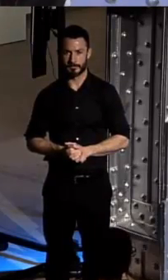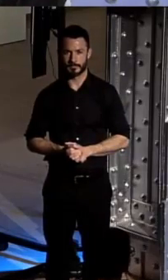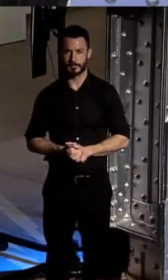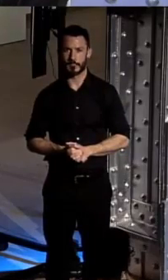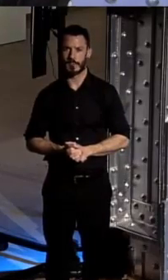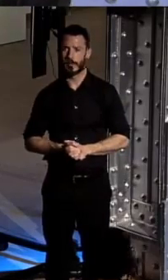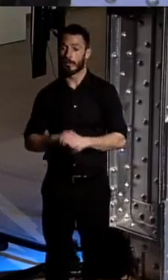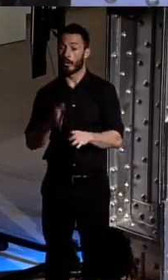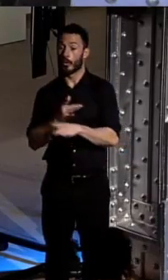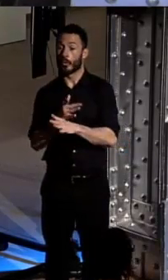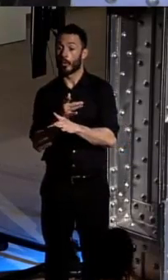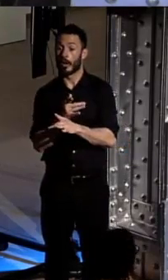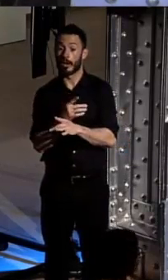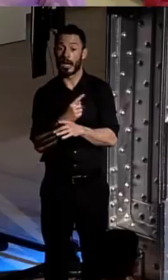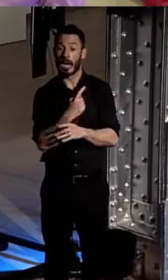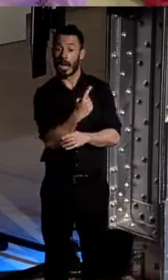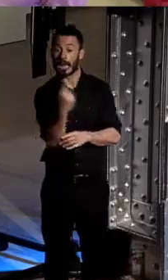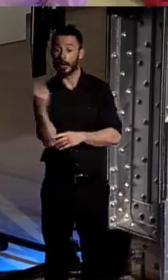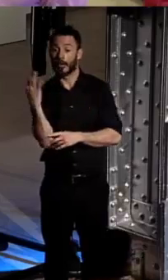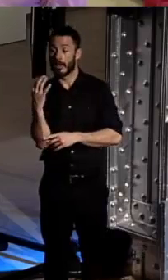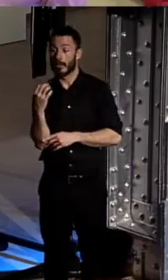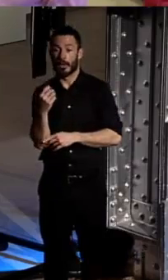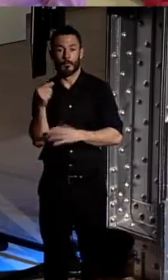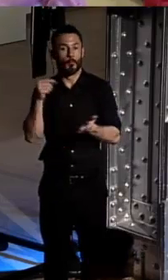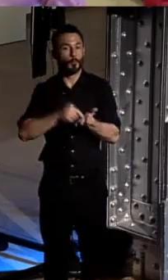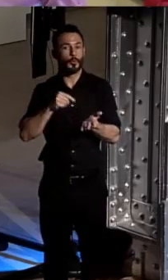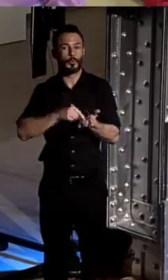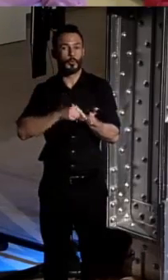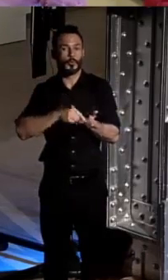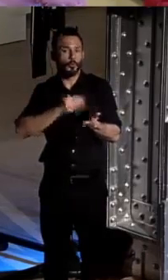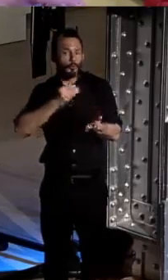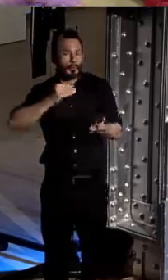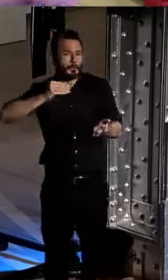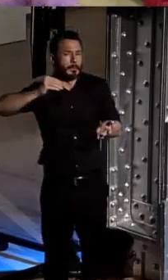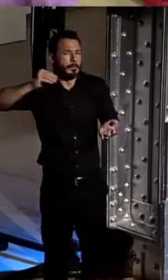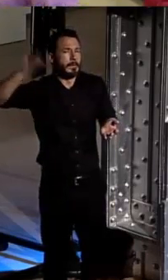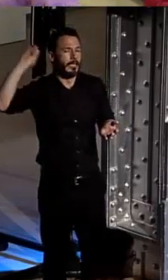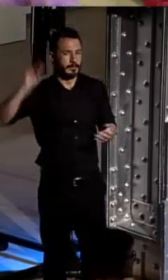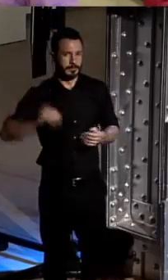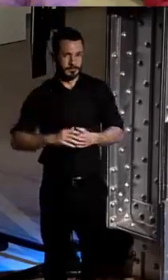Tienen que jugar tratando de cada uno hacer la mayor cantidad de puntos posibles, no de ganar al otro.